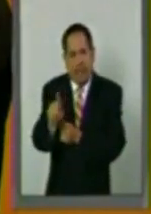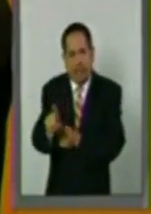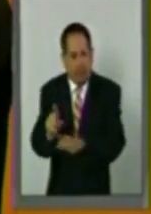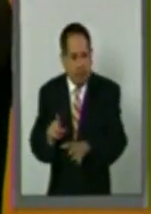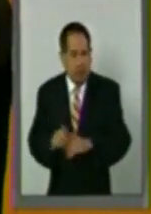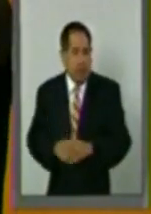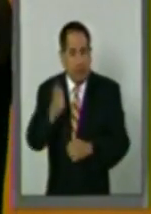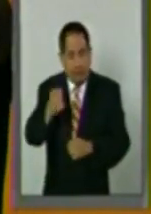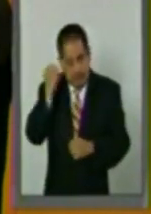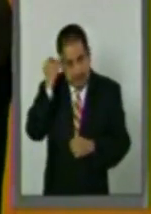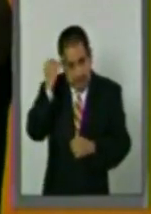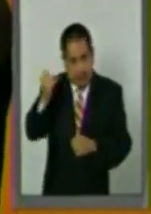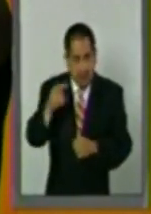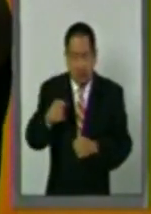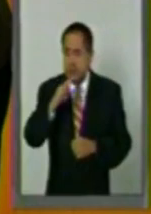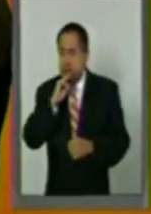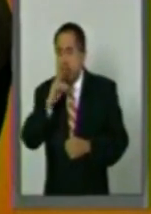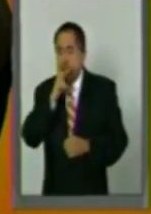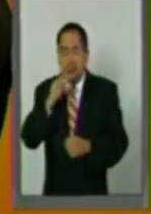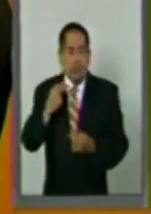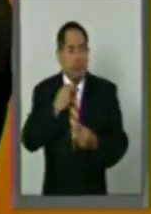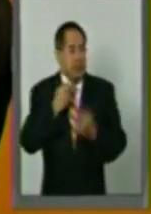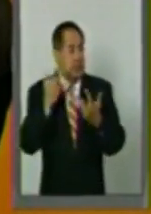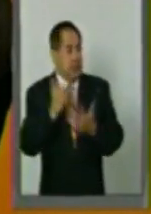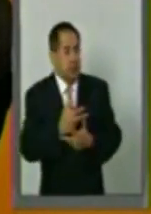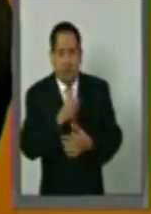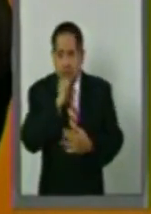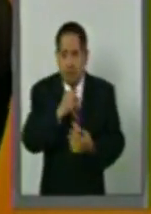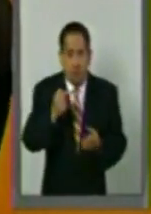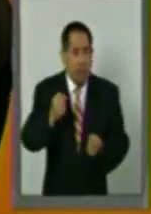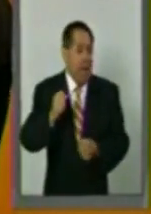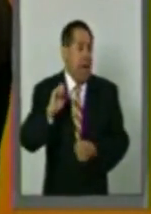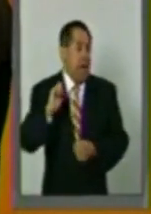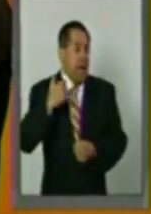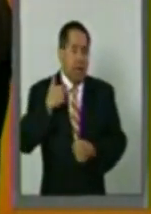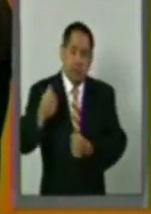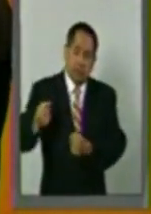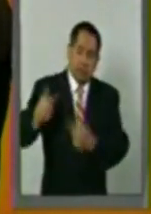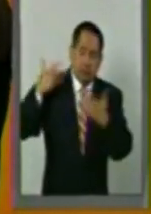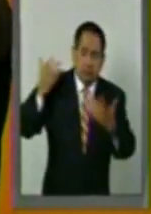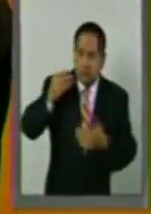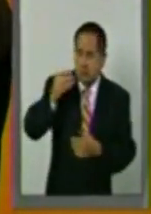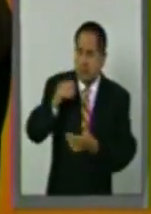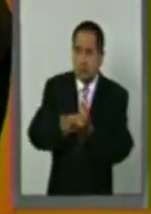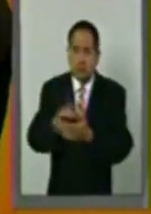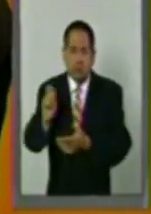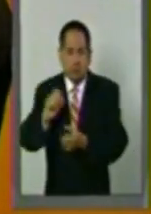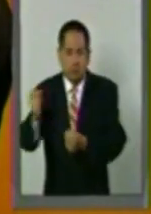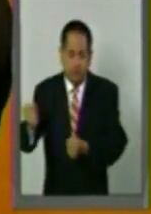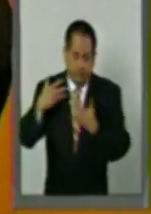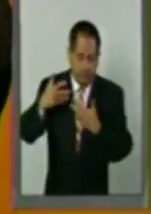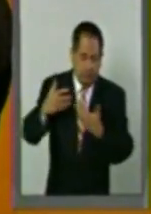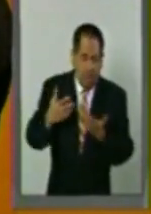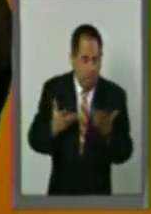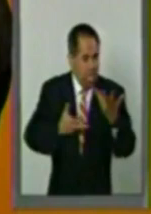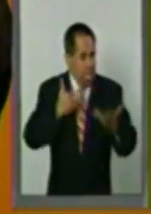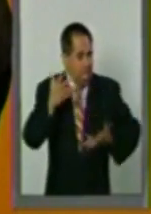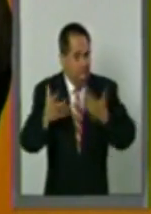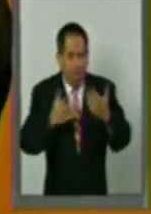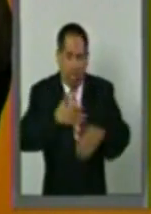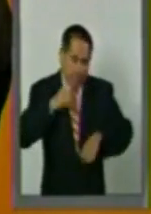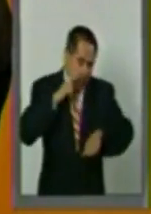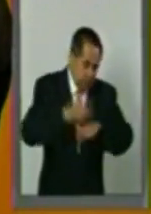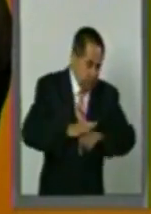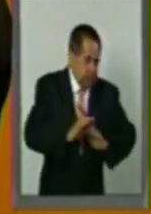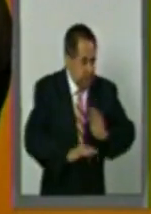con el que se topan madres o padres que no solo fueron también abandonados por su pareja sentimental, sino que quedan a cargo completamente